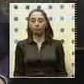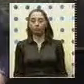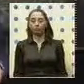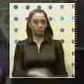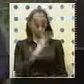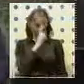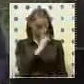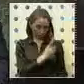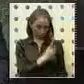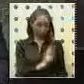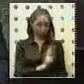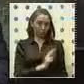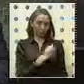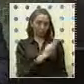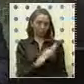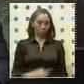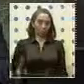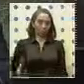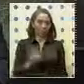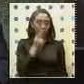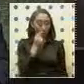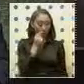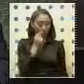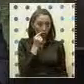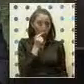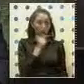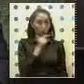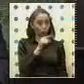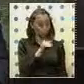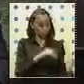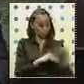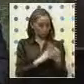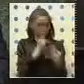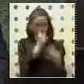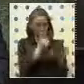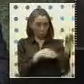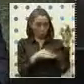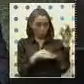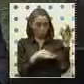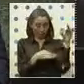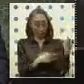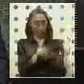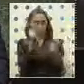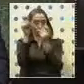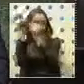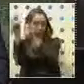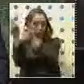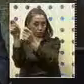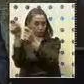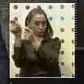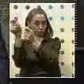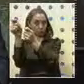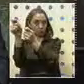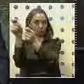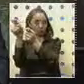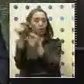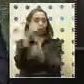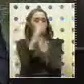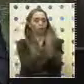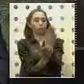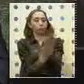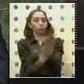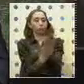Honorable señor diputado, se enviará el oficio solicitado por usted con su